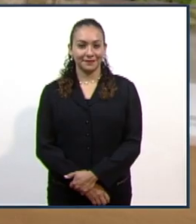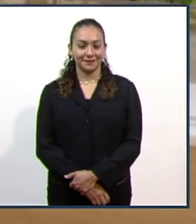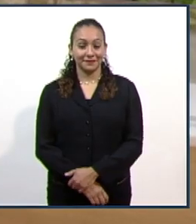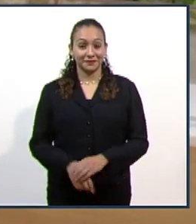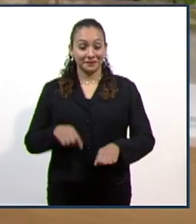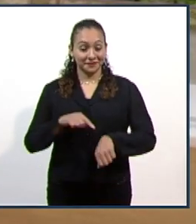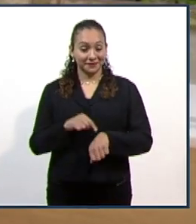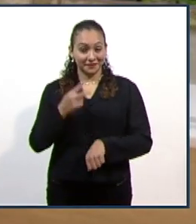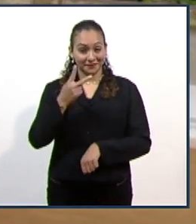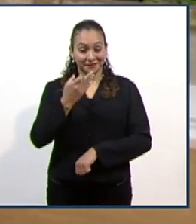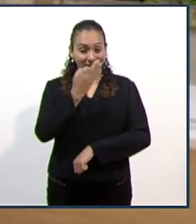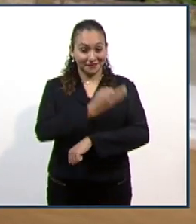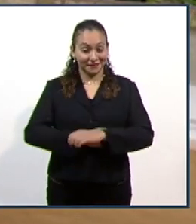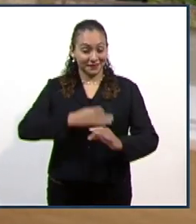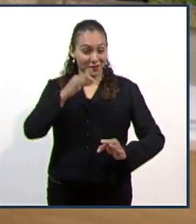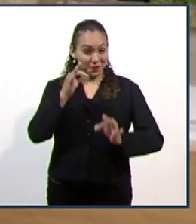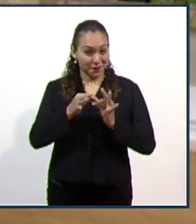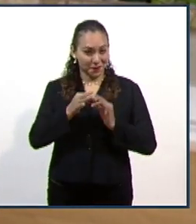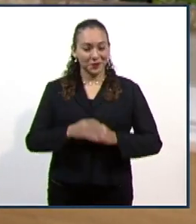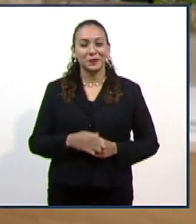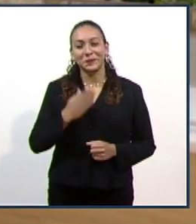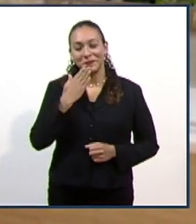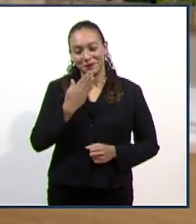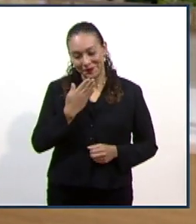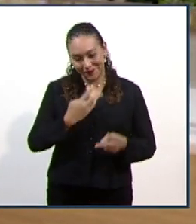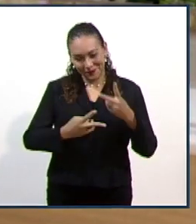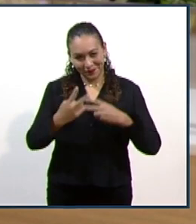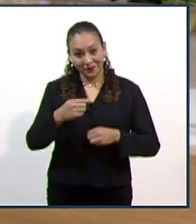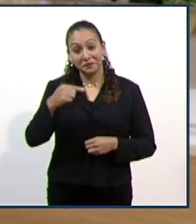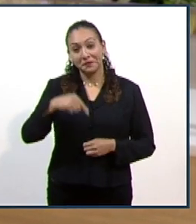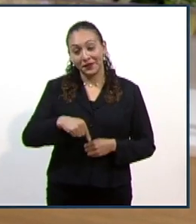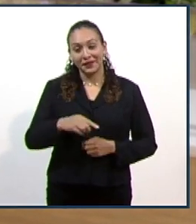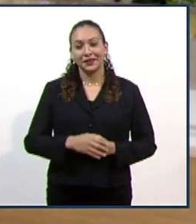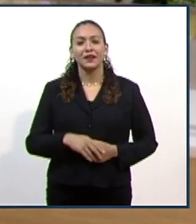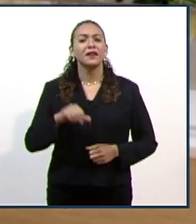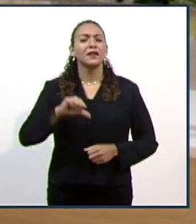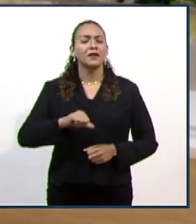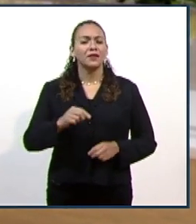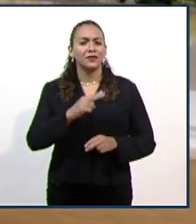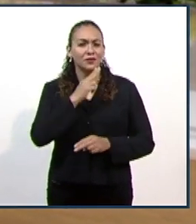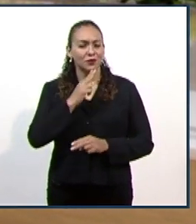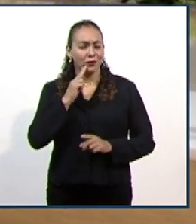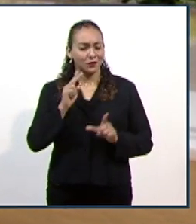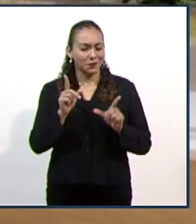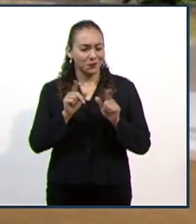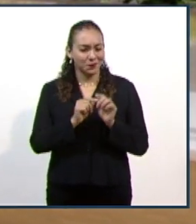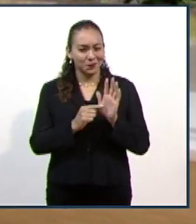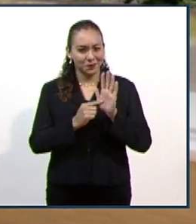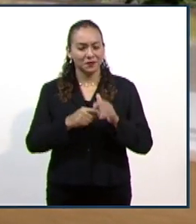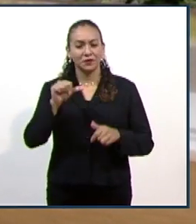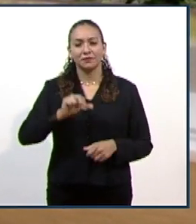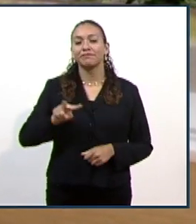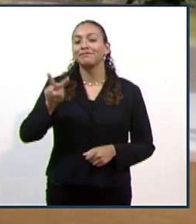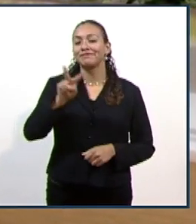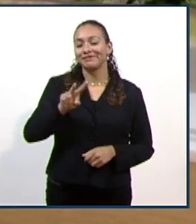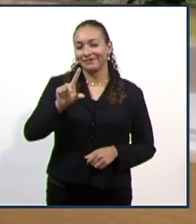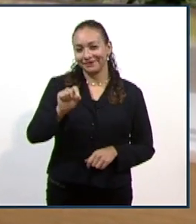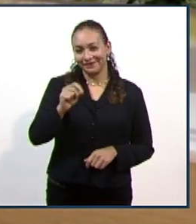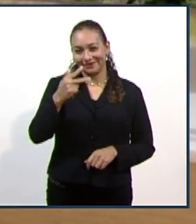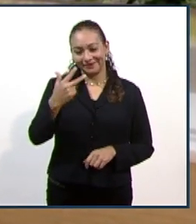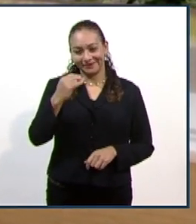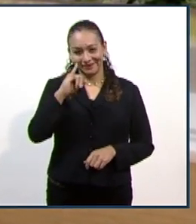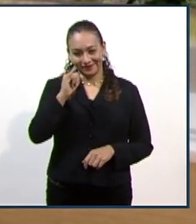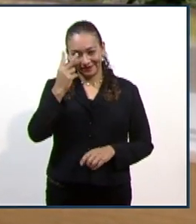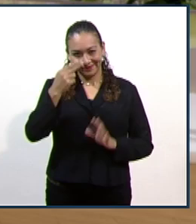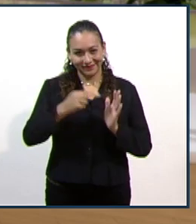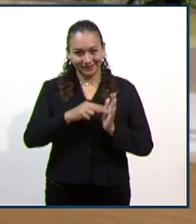Las 14 horas en punto. Muy buenas tardes, bienvenidos, bienvenidas a este corte informativo, hoy que es viernes 28 de junio